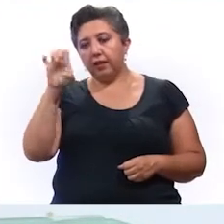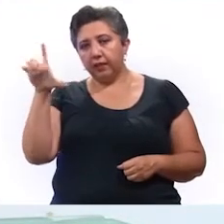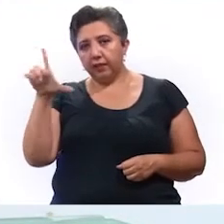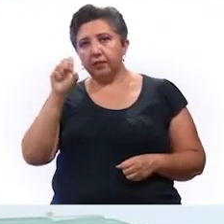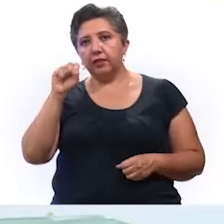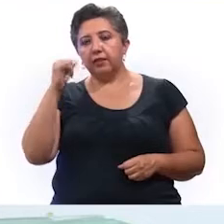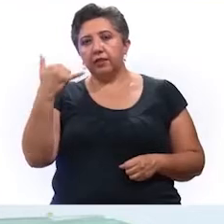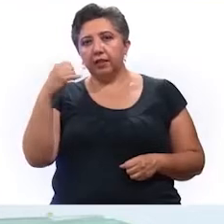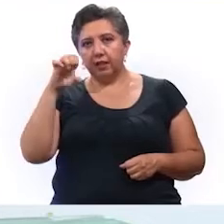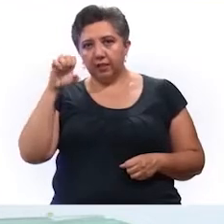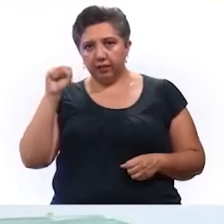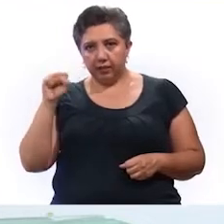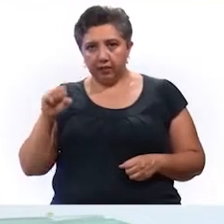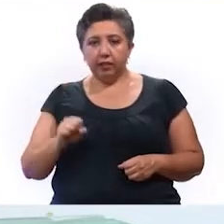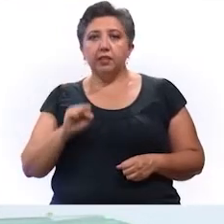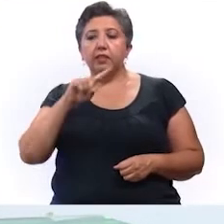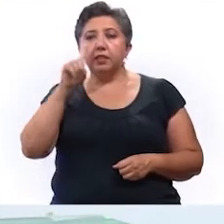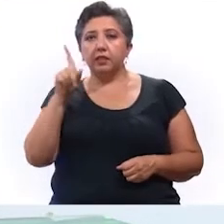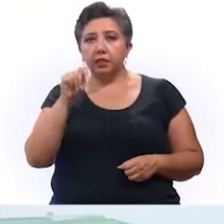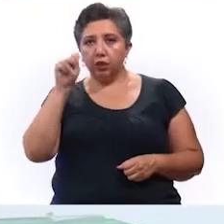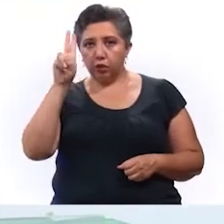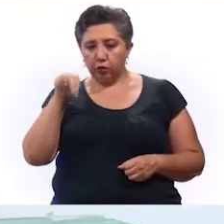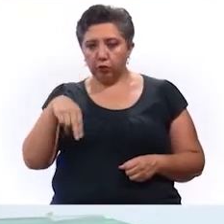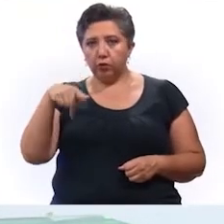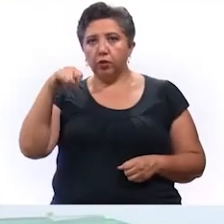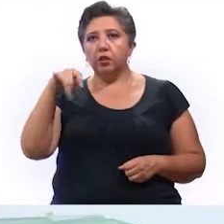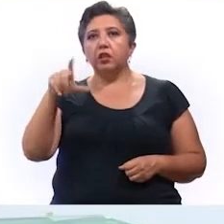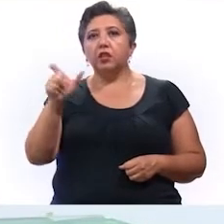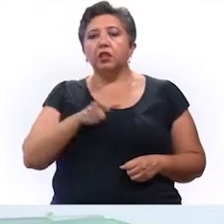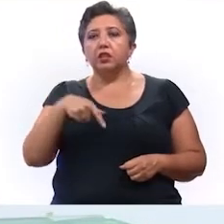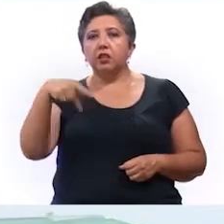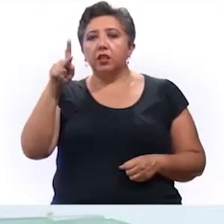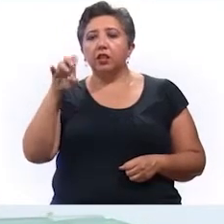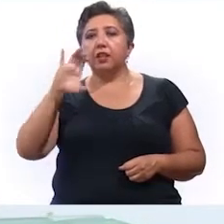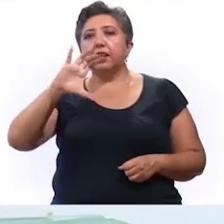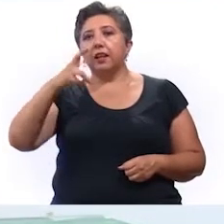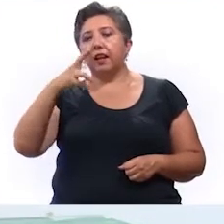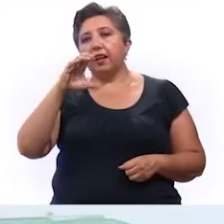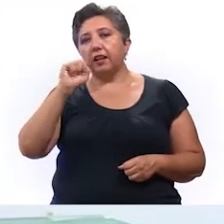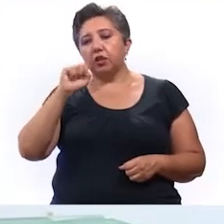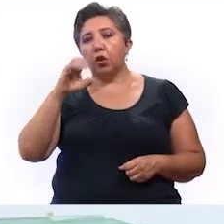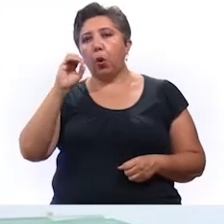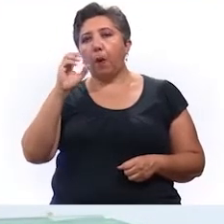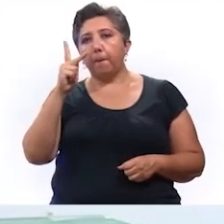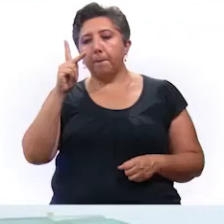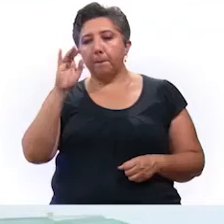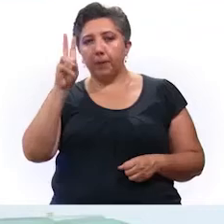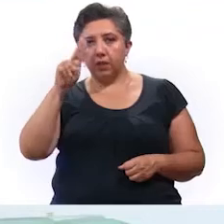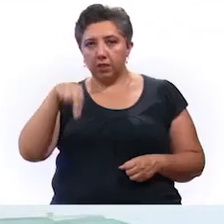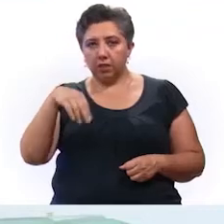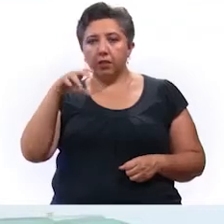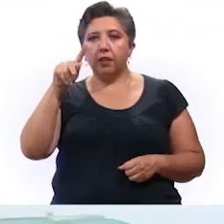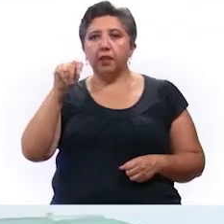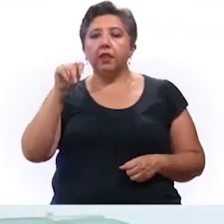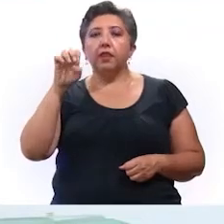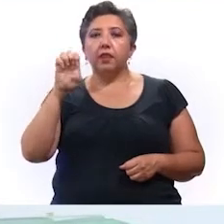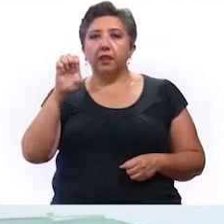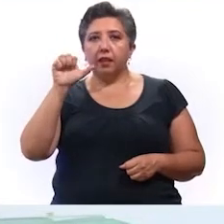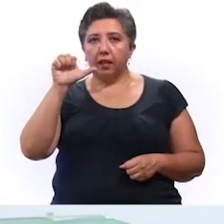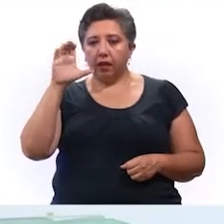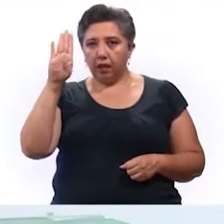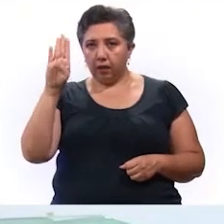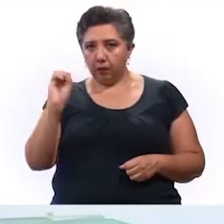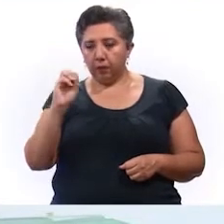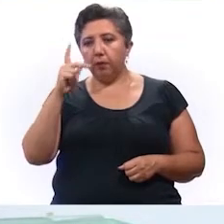Aquil, Sellé, Timucuy, Sisantum, Tixcacalcupul, Cacalchen, Opichem, Teabo,